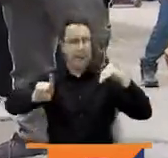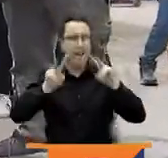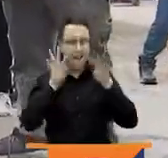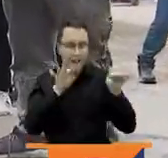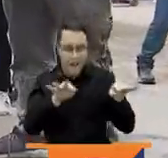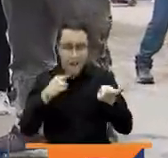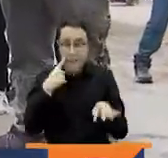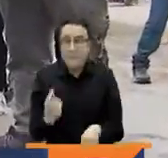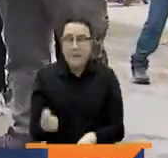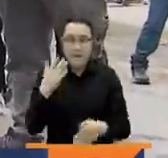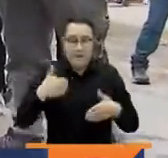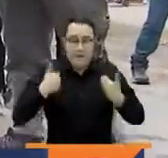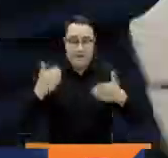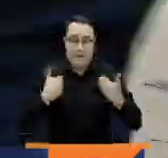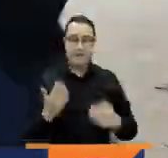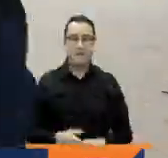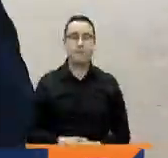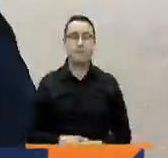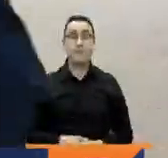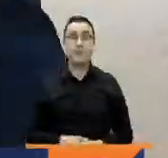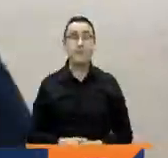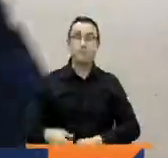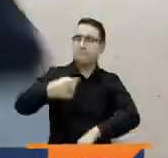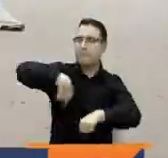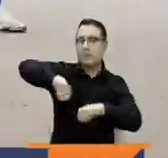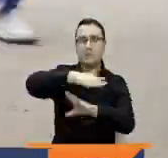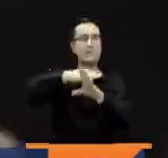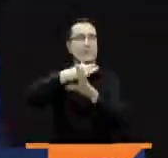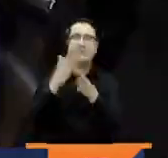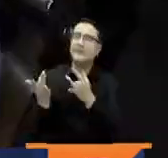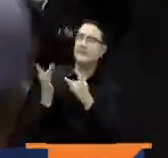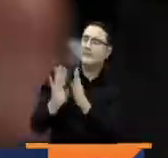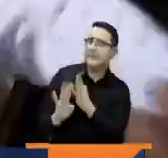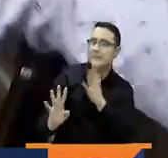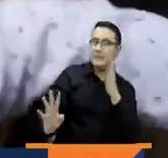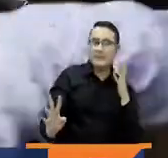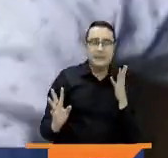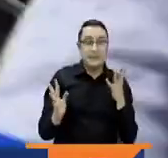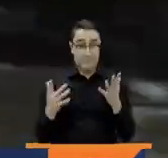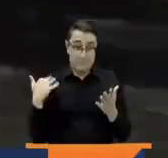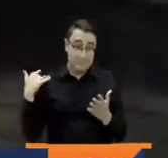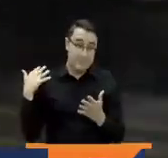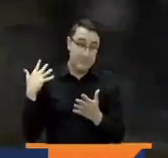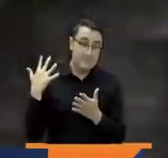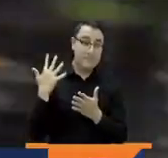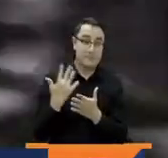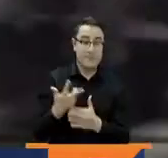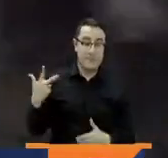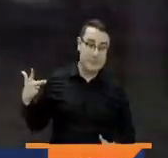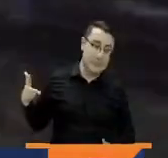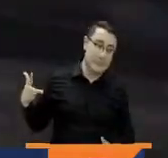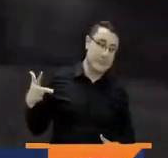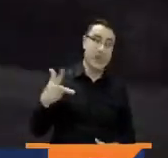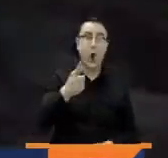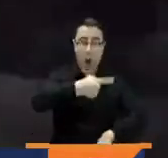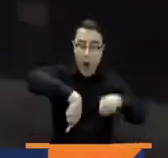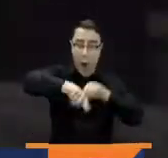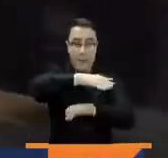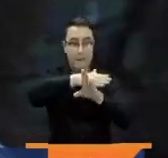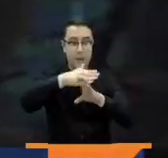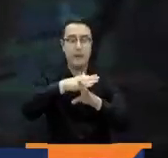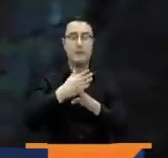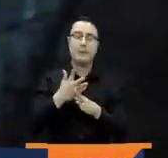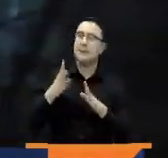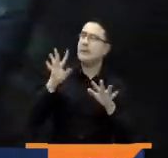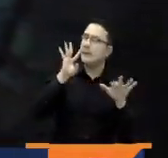Ciudad Bolívar está casi una hora y media del Campín, pero la ilusión por ir al estadio duró años, así que el viaje se les hizo corto. Impactados y felices al ver el coloso